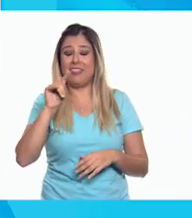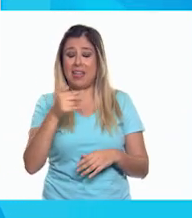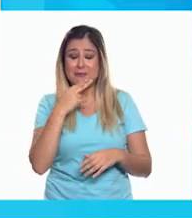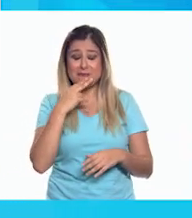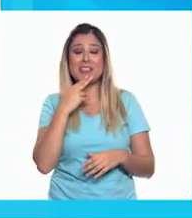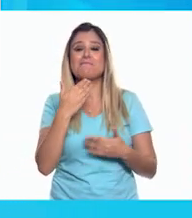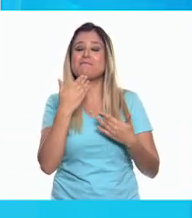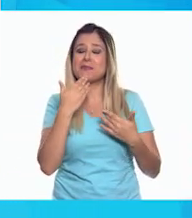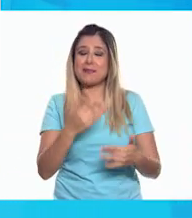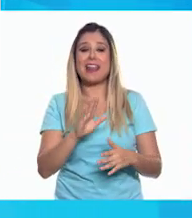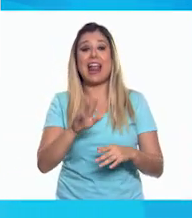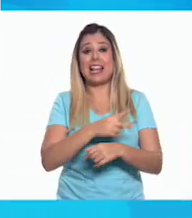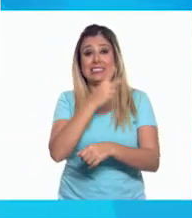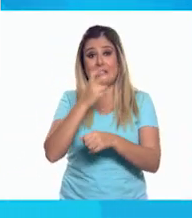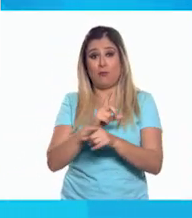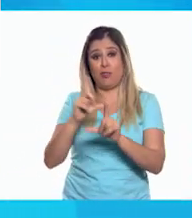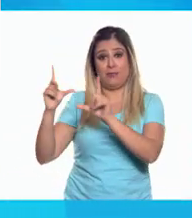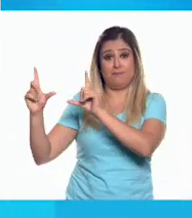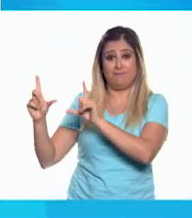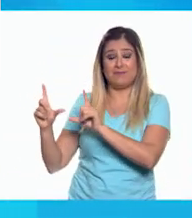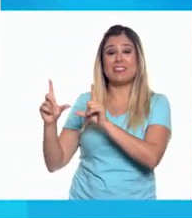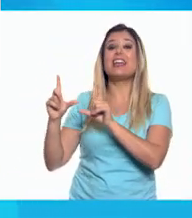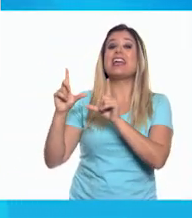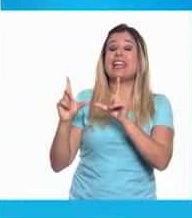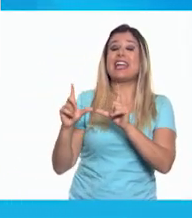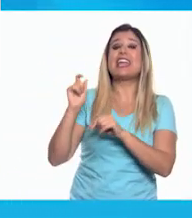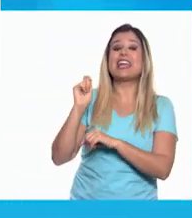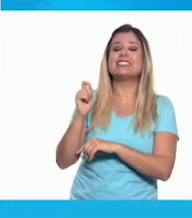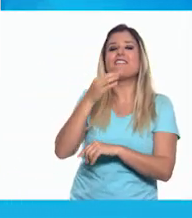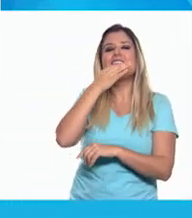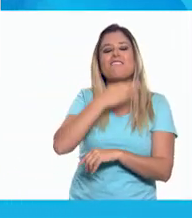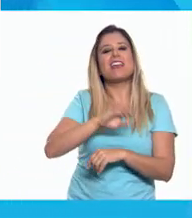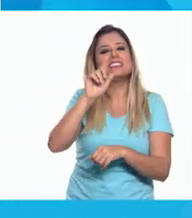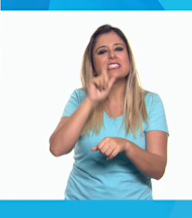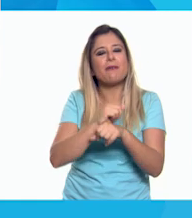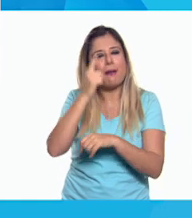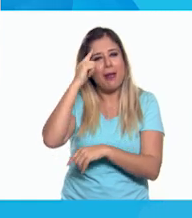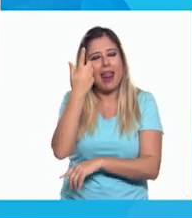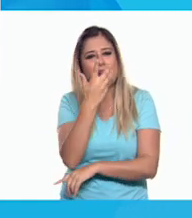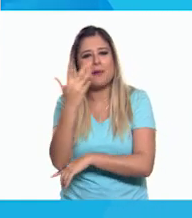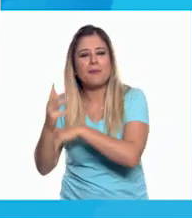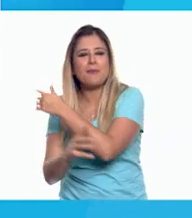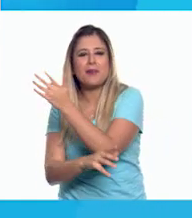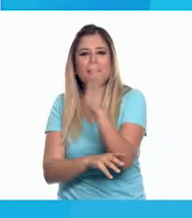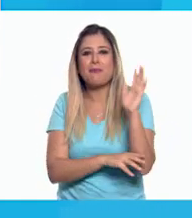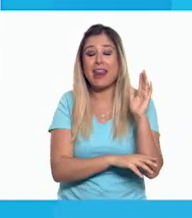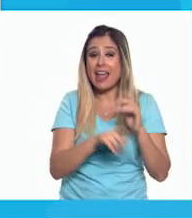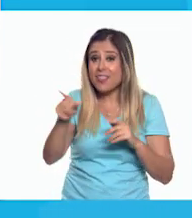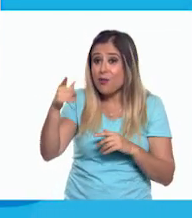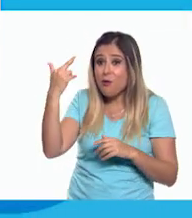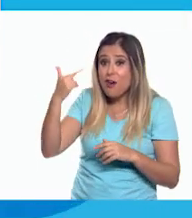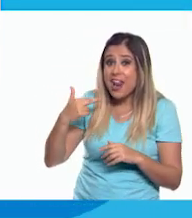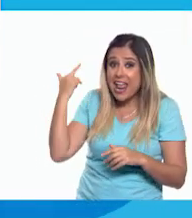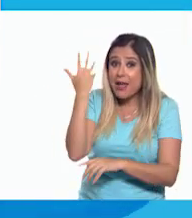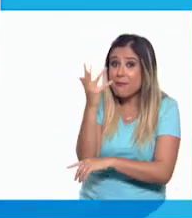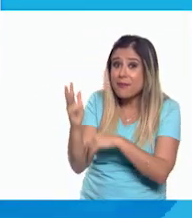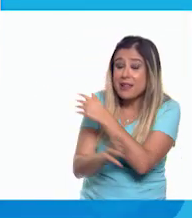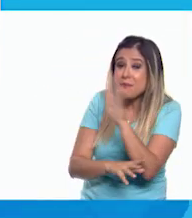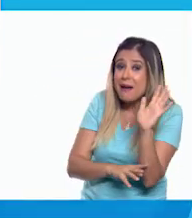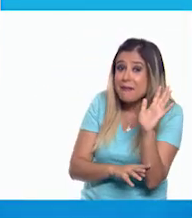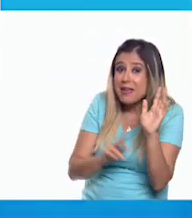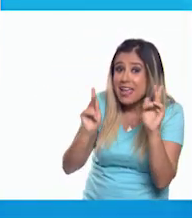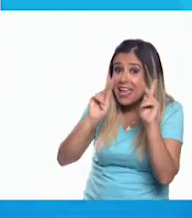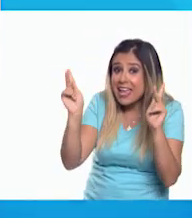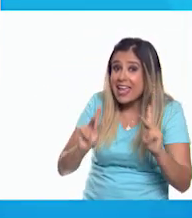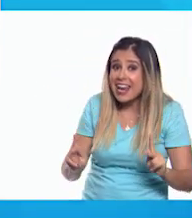Uh-huh. Y en la segunda imagen fue un festival de la primavera. Ah, te tocó ser, no me digas, te tocó ser la reina de la primavera. Pues, de